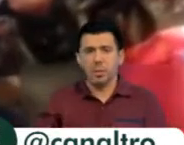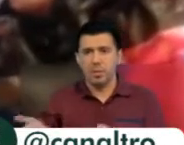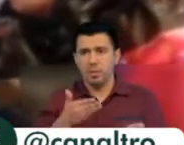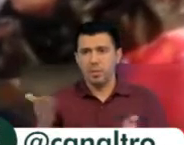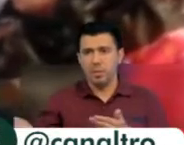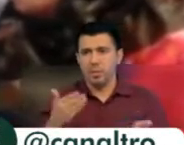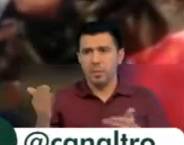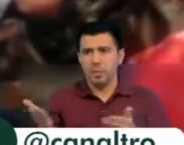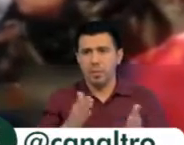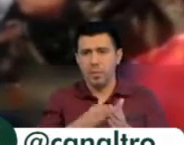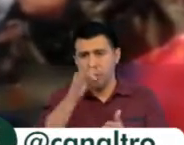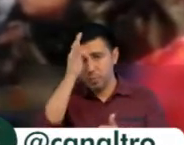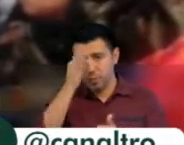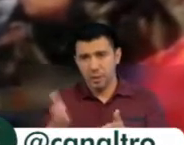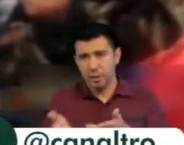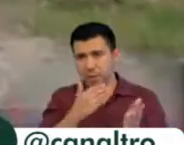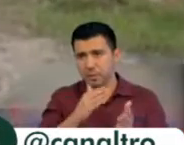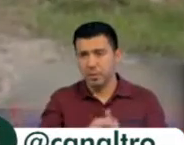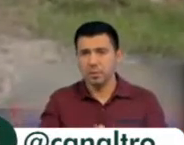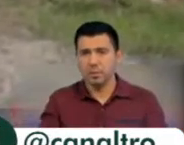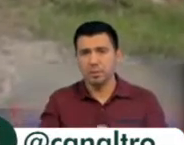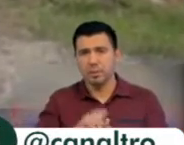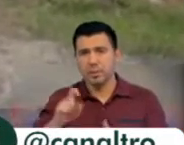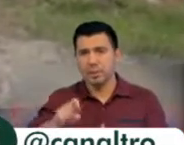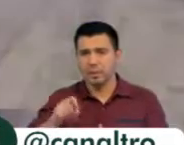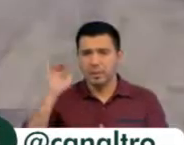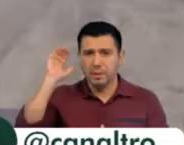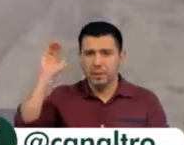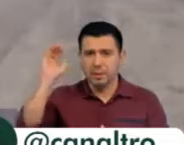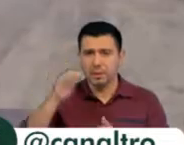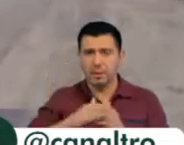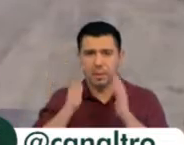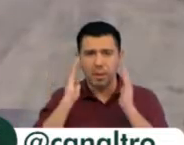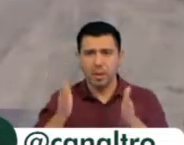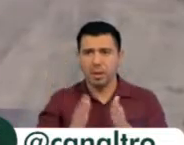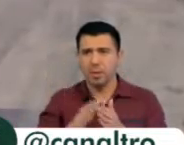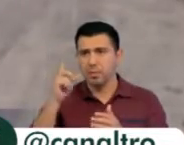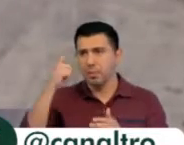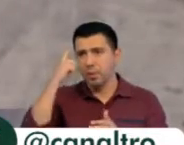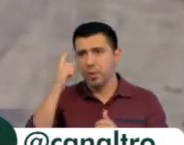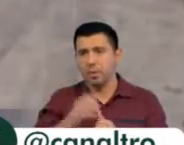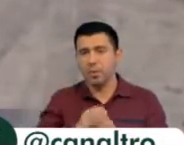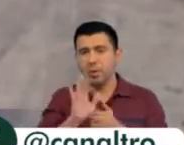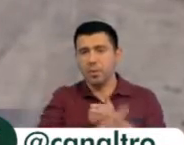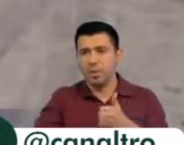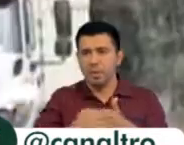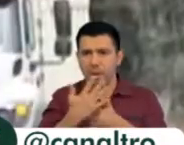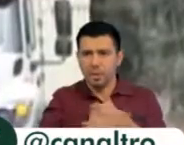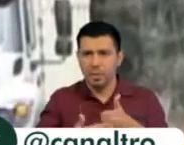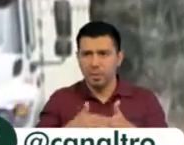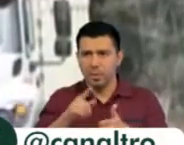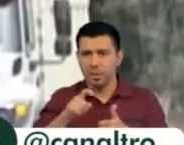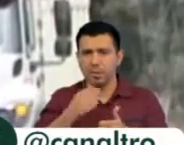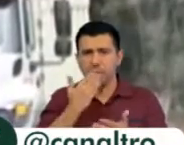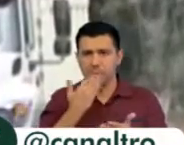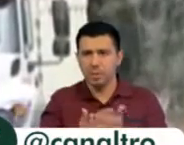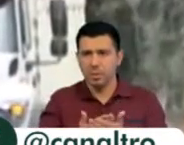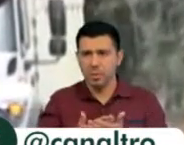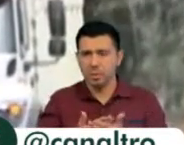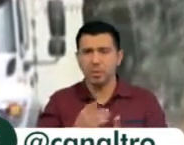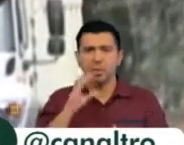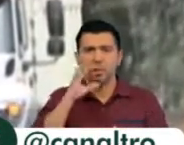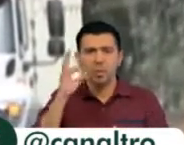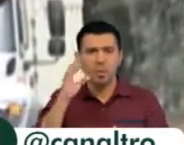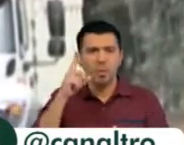Yo creo que es la oportunidad también de llamar la atención del Gobierno Nacional, del Gobierno del Departamental, también agradecerle por el apoyo que ha tenido el señor